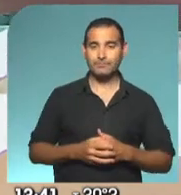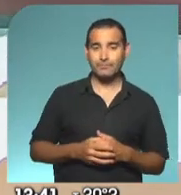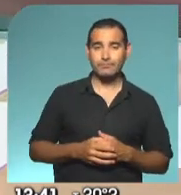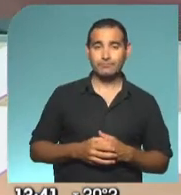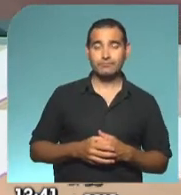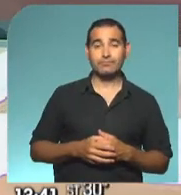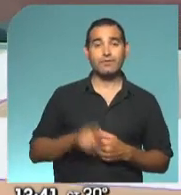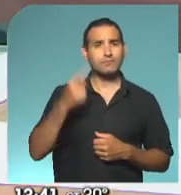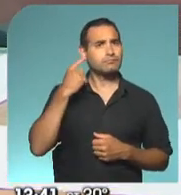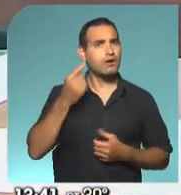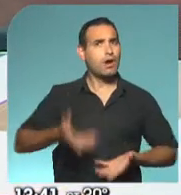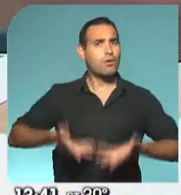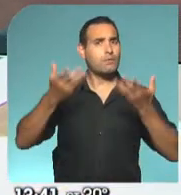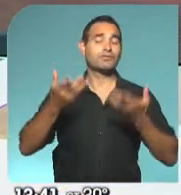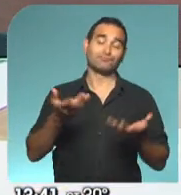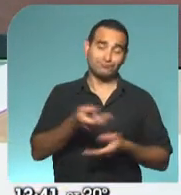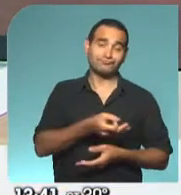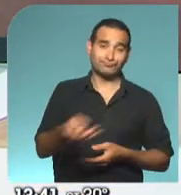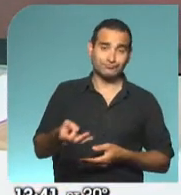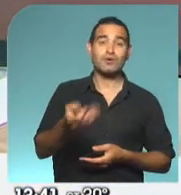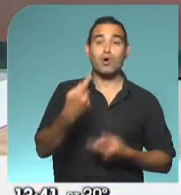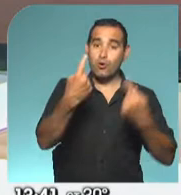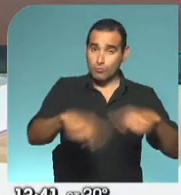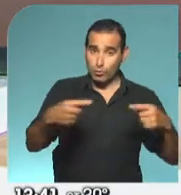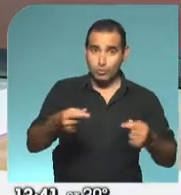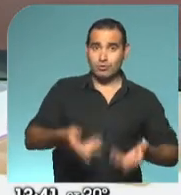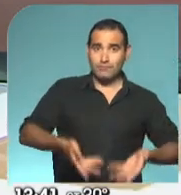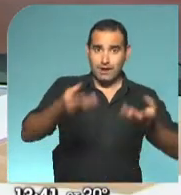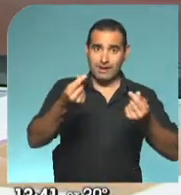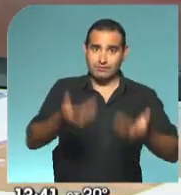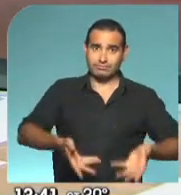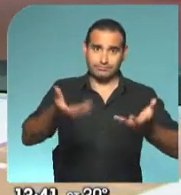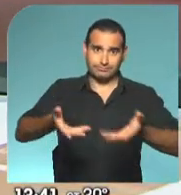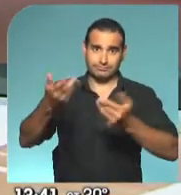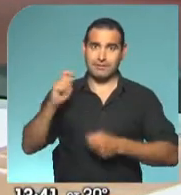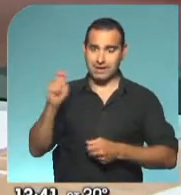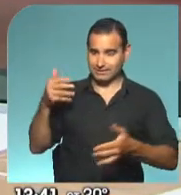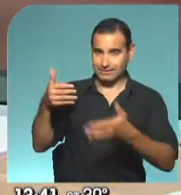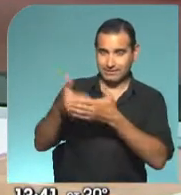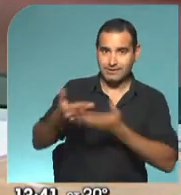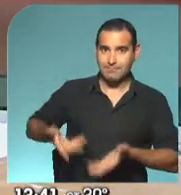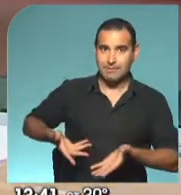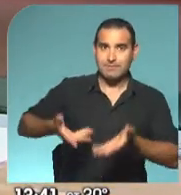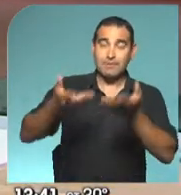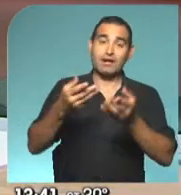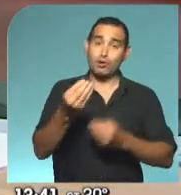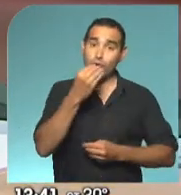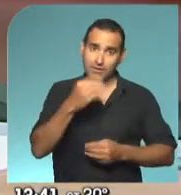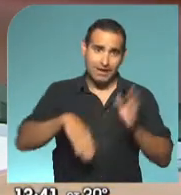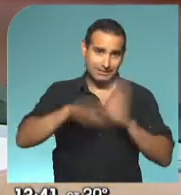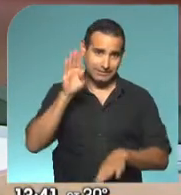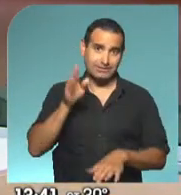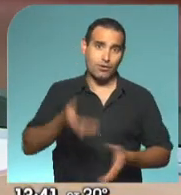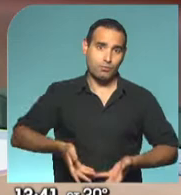Y escuchaba la palabra aumentos. Lo cierto es que varios productos han aumentado durante los últimos meses y los alimenticios fundamentalmente.